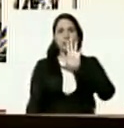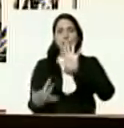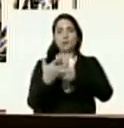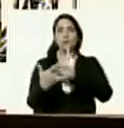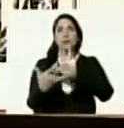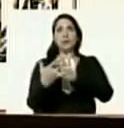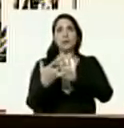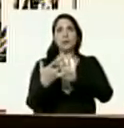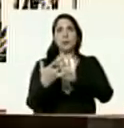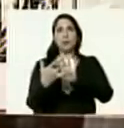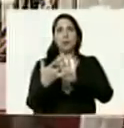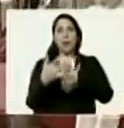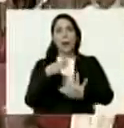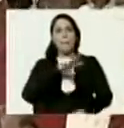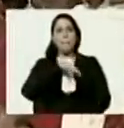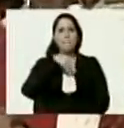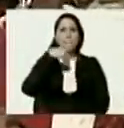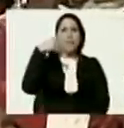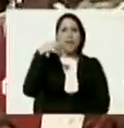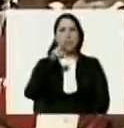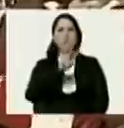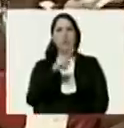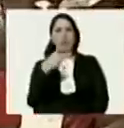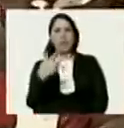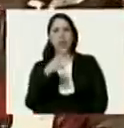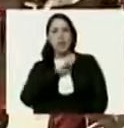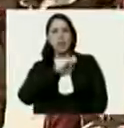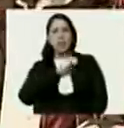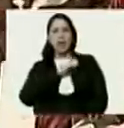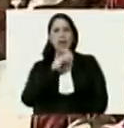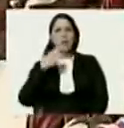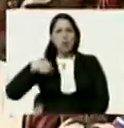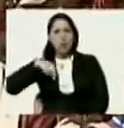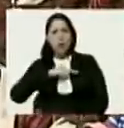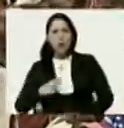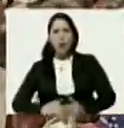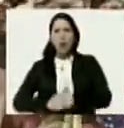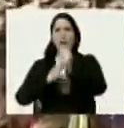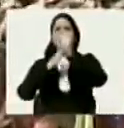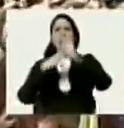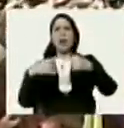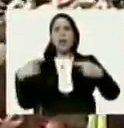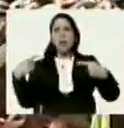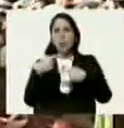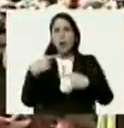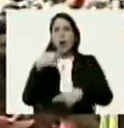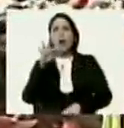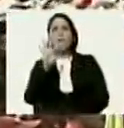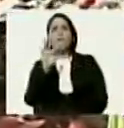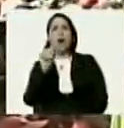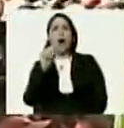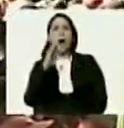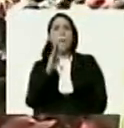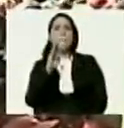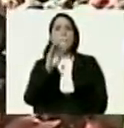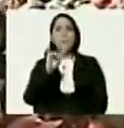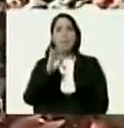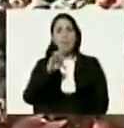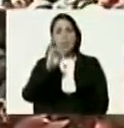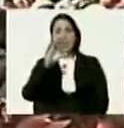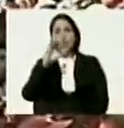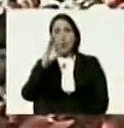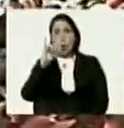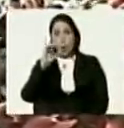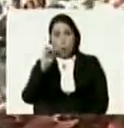del espíritu del 23 de enero y de nuestros mártires como Fabricio Ojeda. Somos los herederos